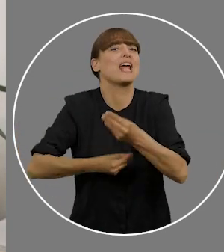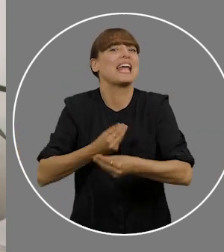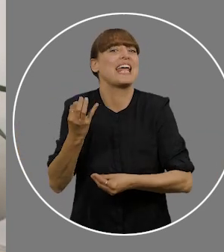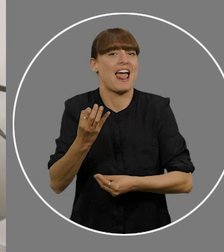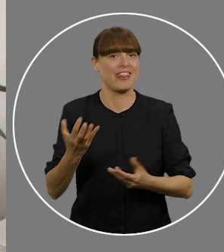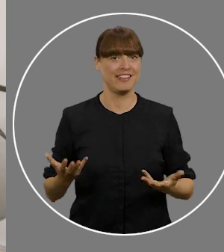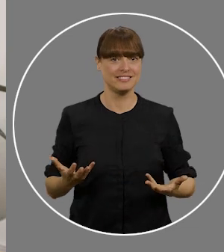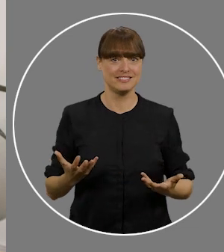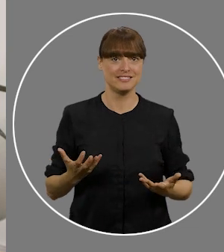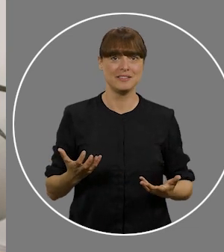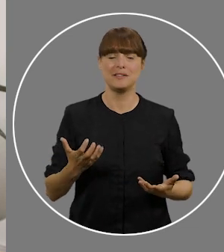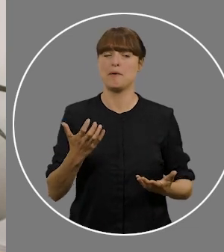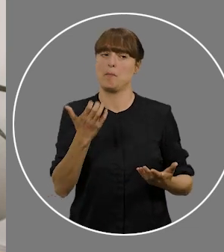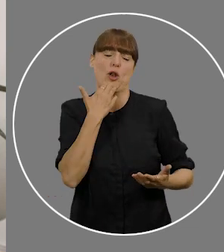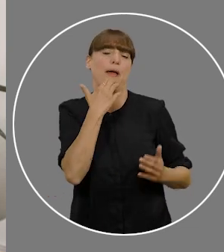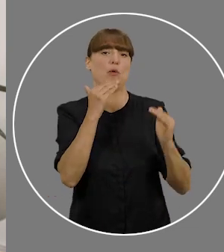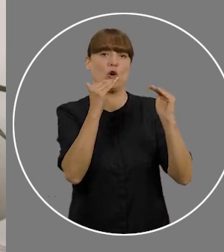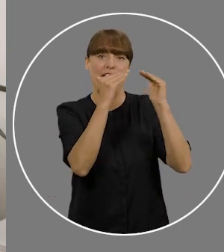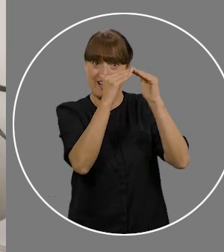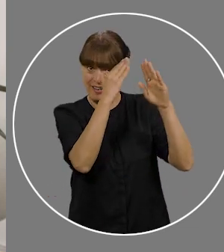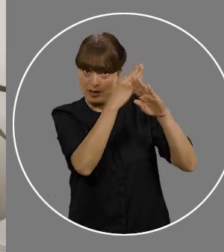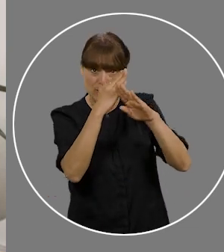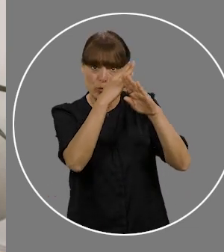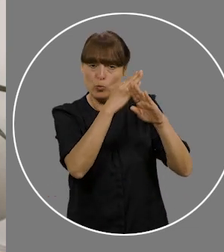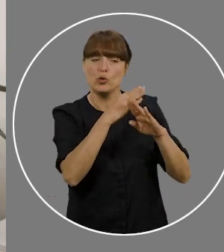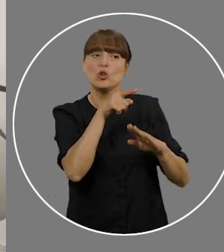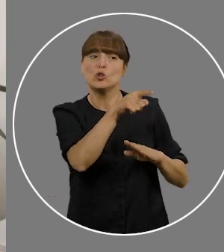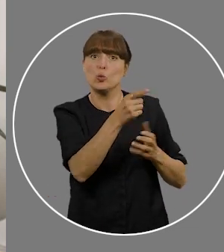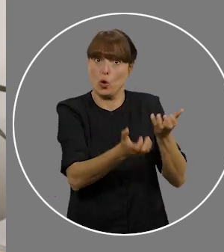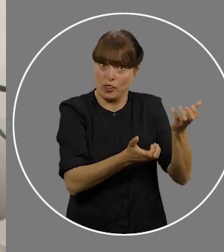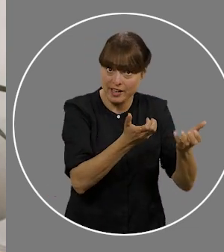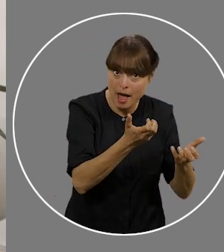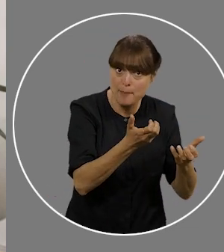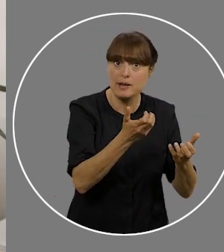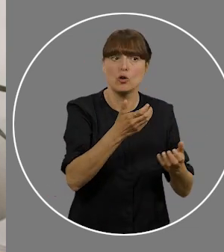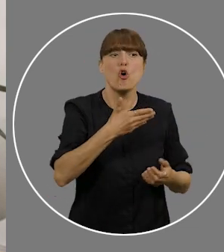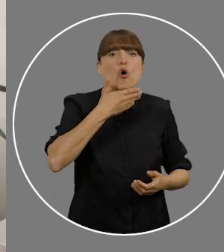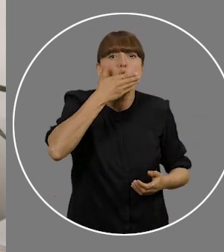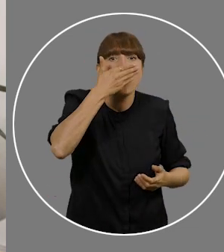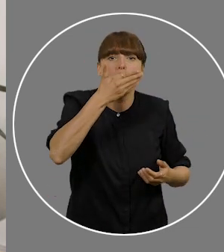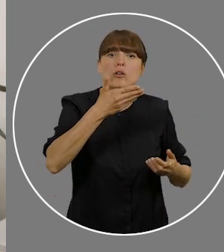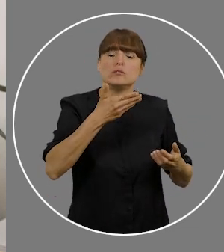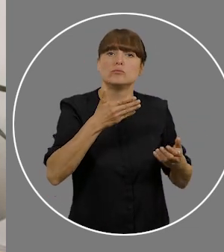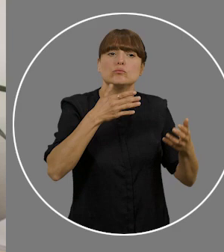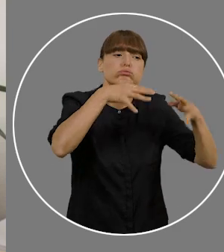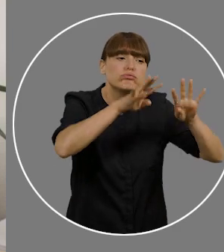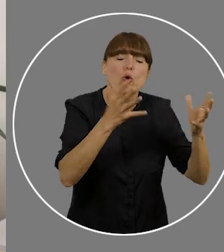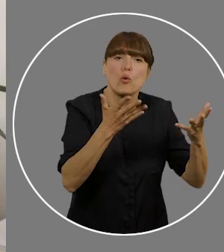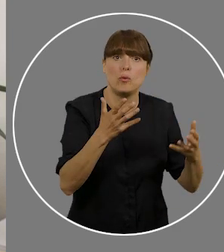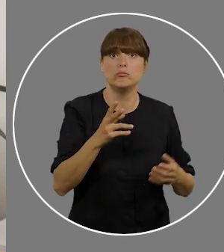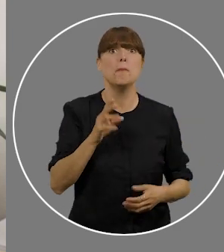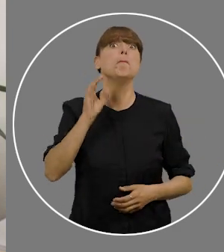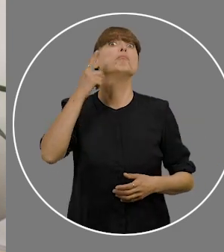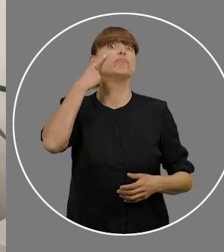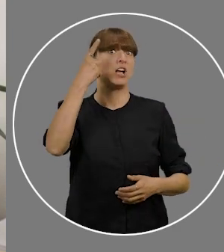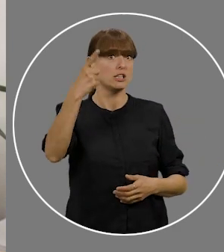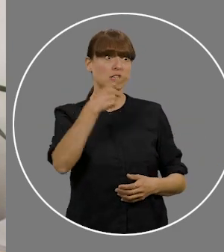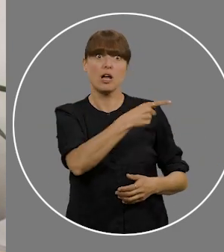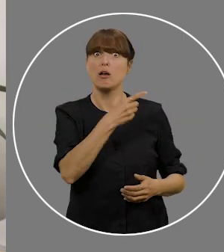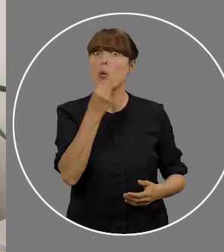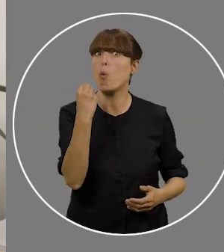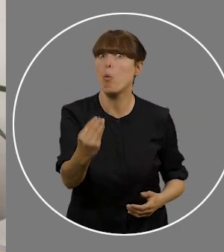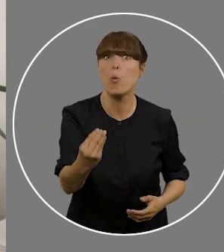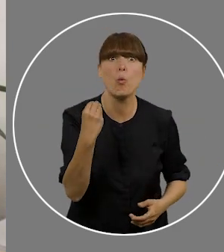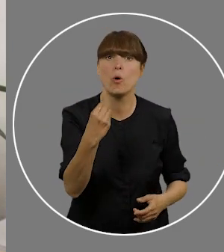bueno, para calentar la casa utilizaban el fuego de la cocina. Para calentar la casa bueno que tiene el refugio, que